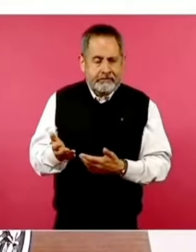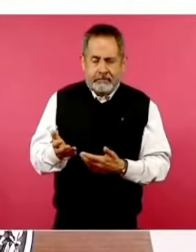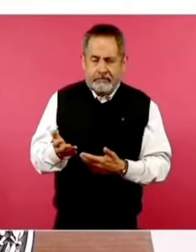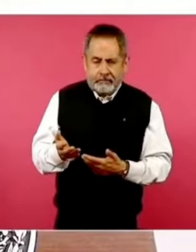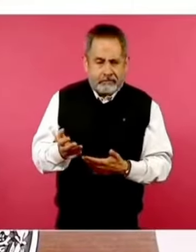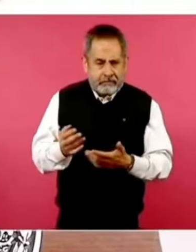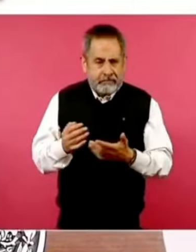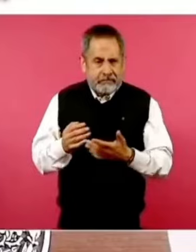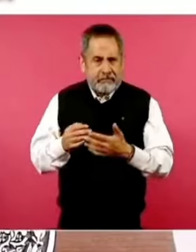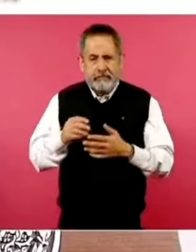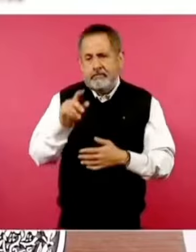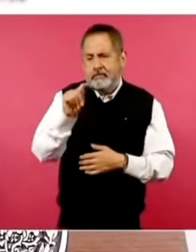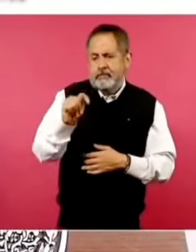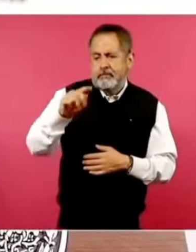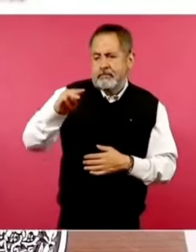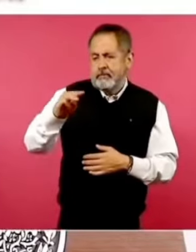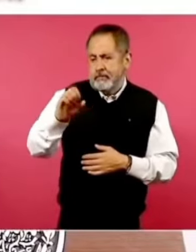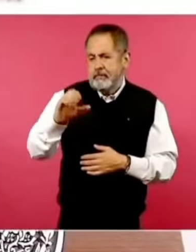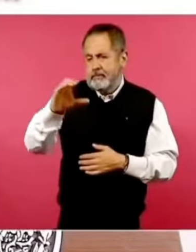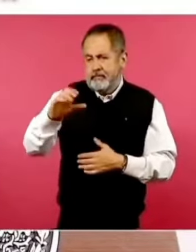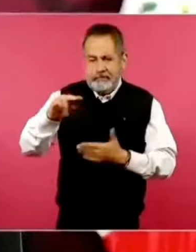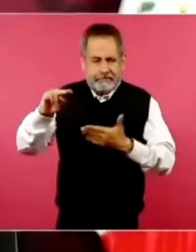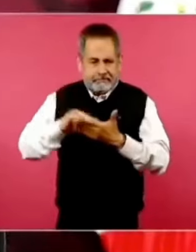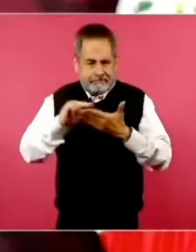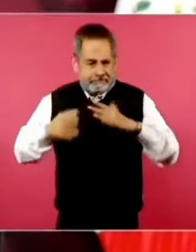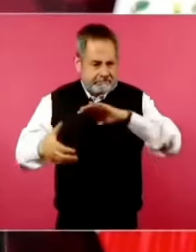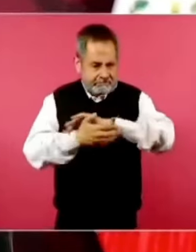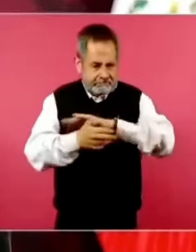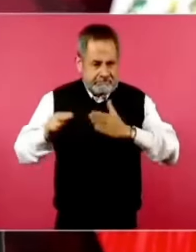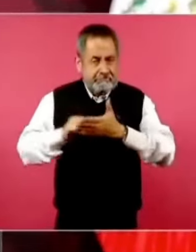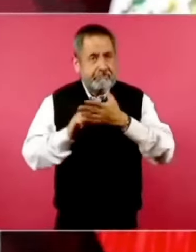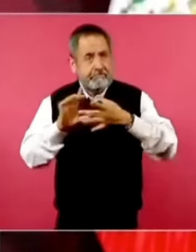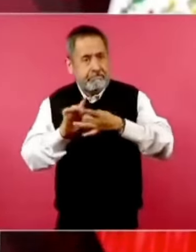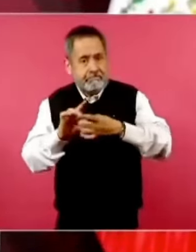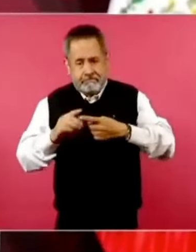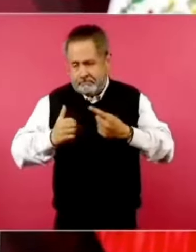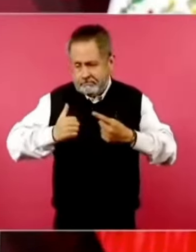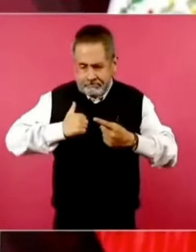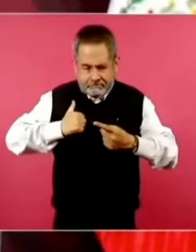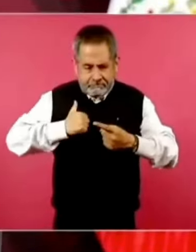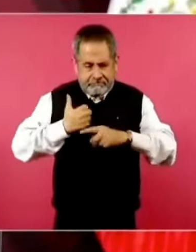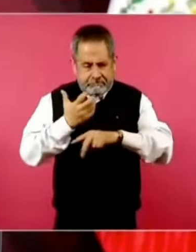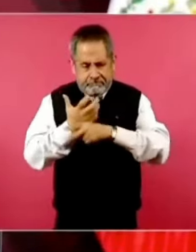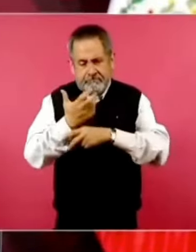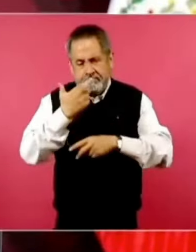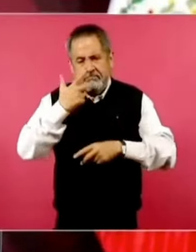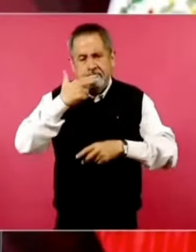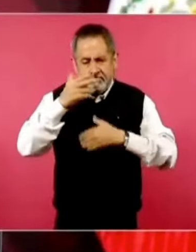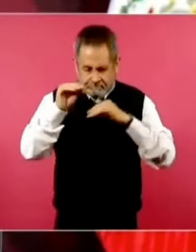ratificara el tratado comercial en mejores condiciones con Estados Unidos?